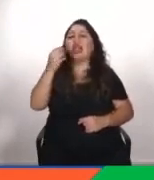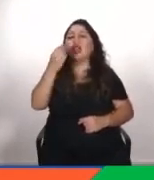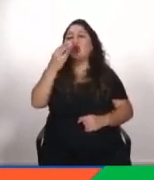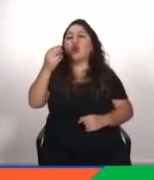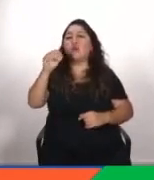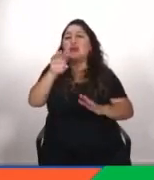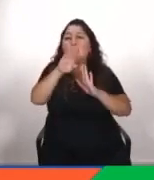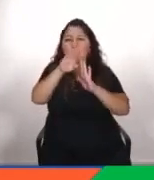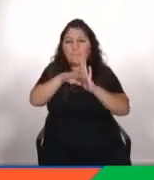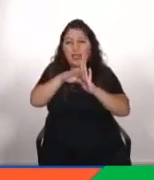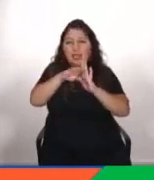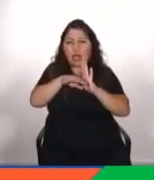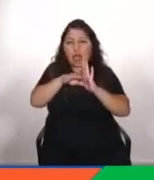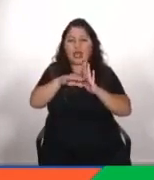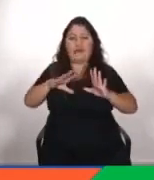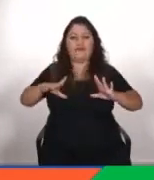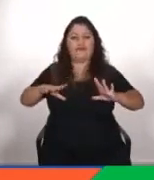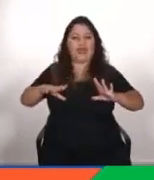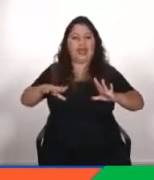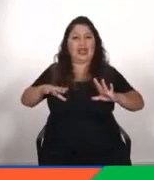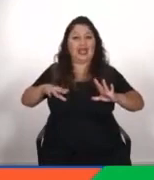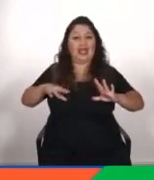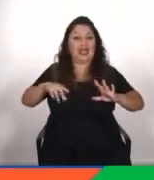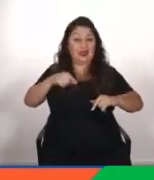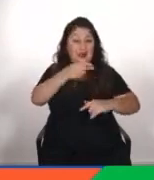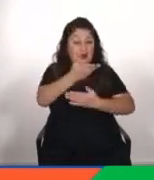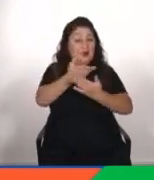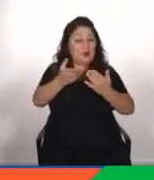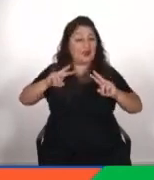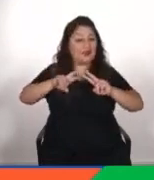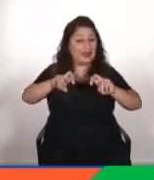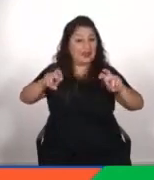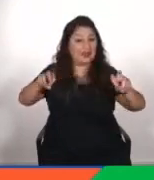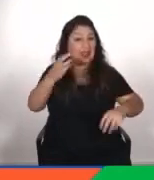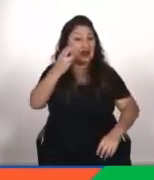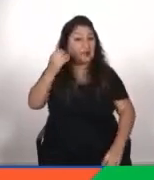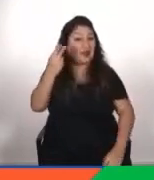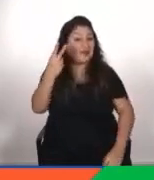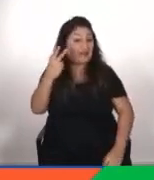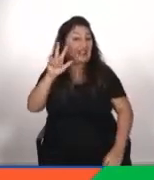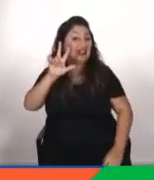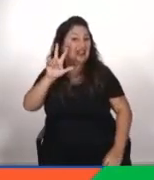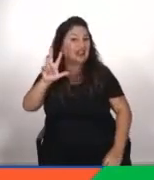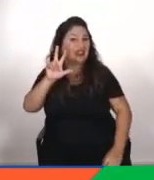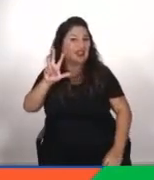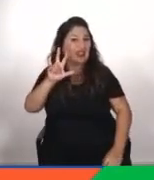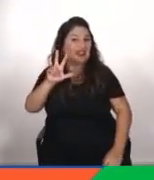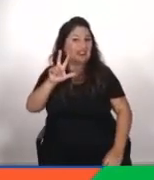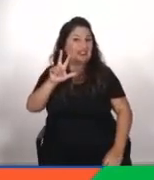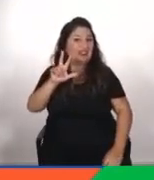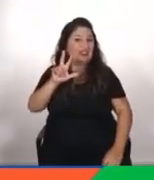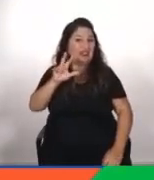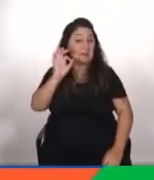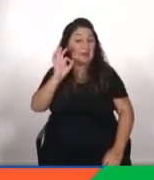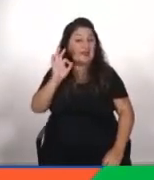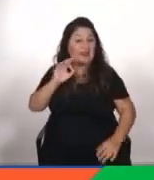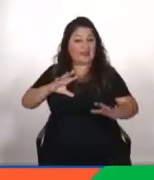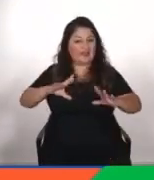Y os dejo que busquéis qué significa número perfecto y qué significa número feliz. Pero es el menor y cumple las dos